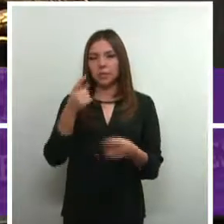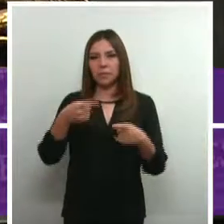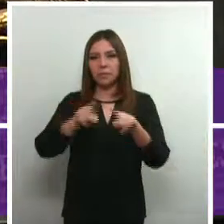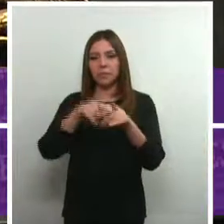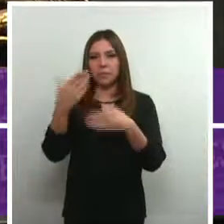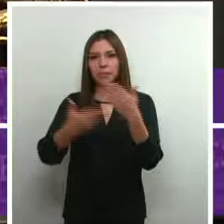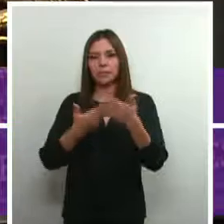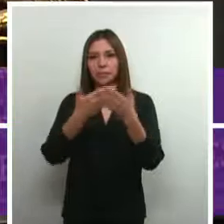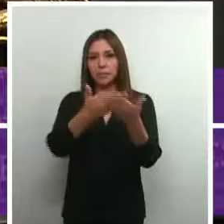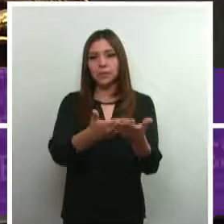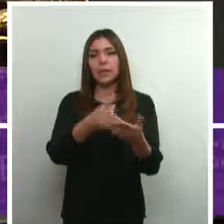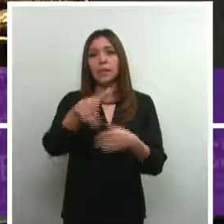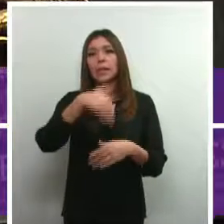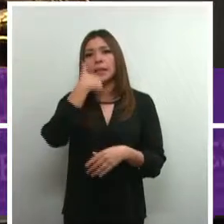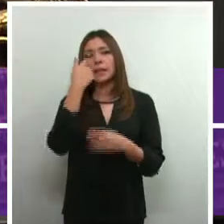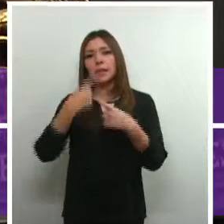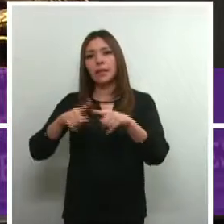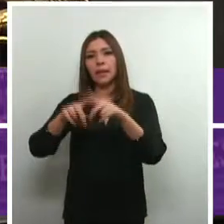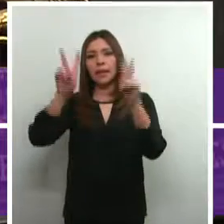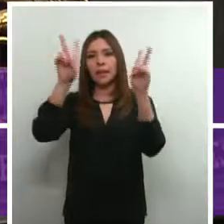varios temas que queremos resaltar.